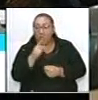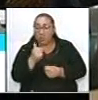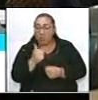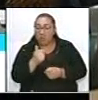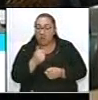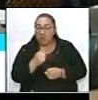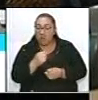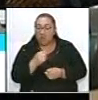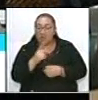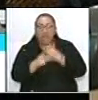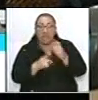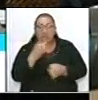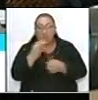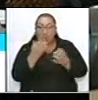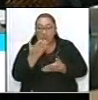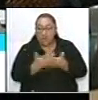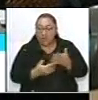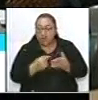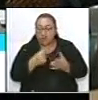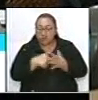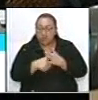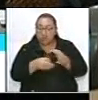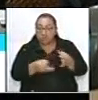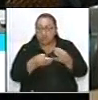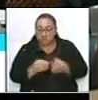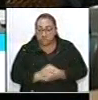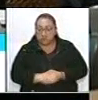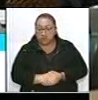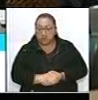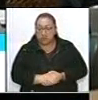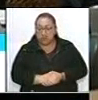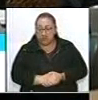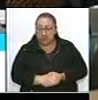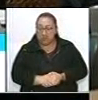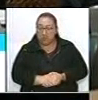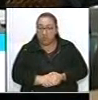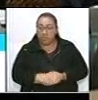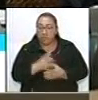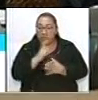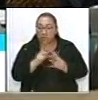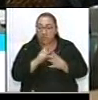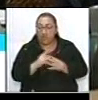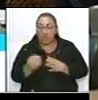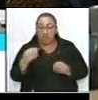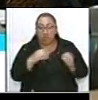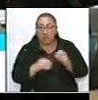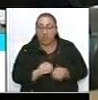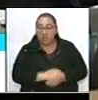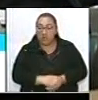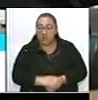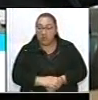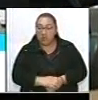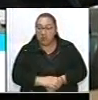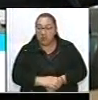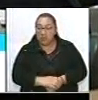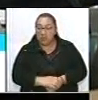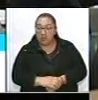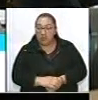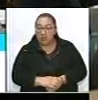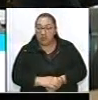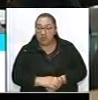declaración jurada. Y ese formulario, por ejemplo, los datos no mientan. Entonces,